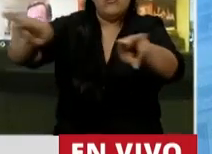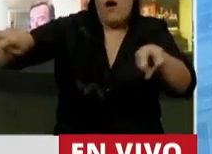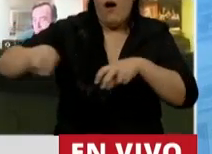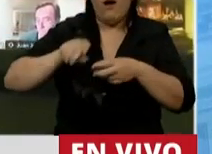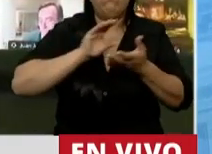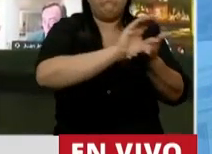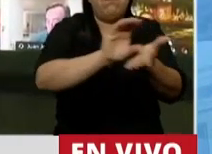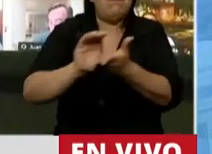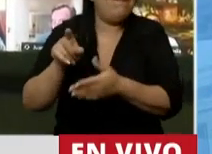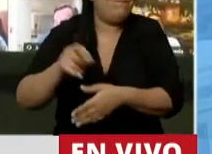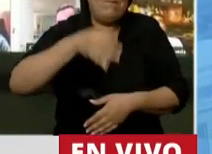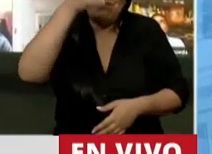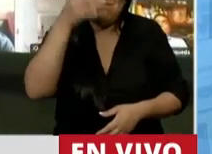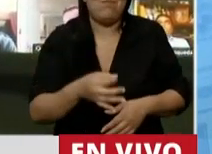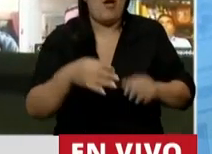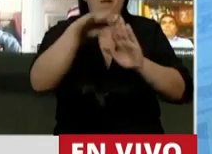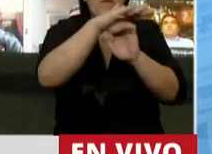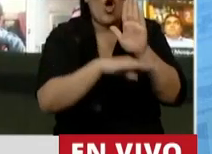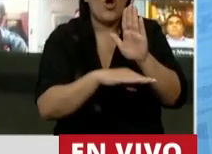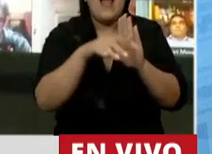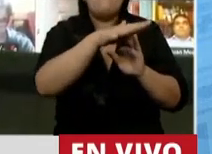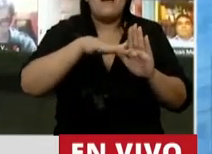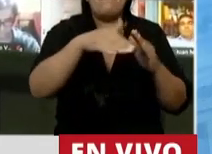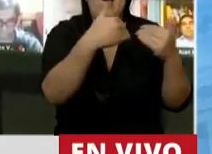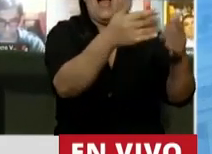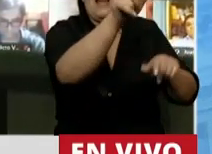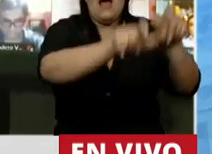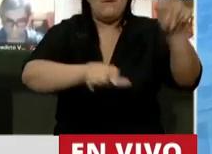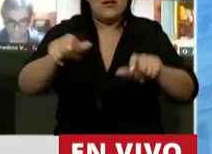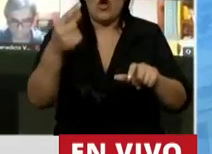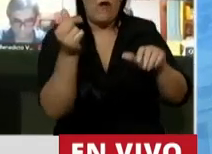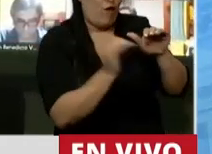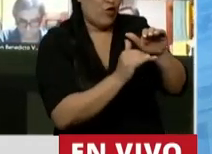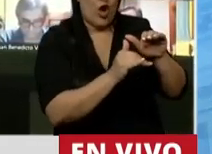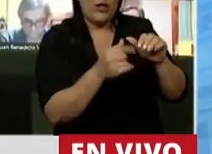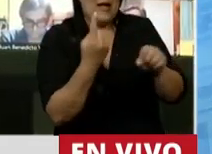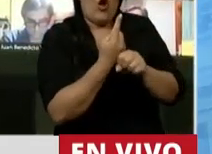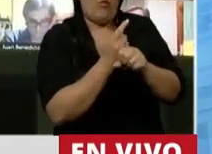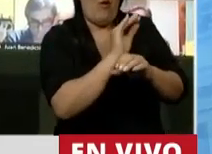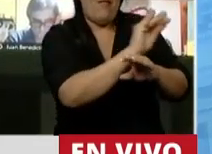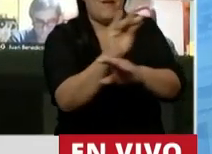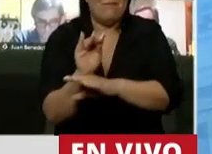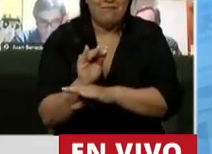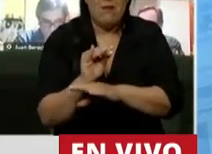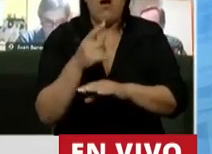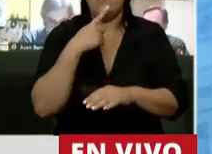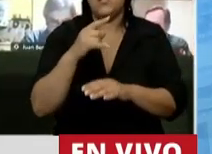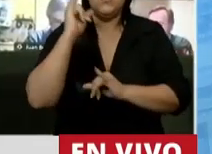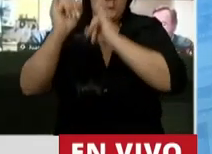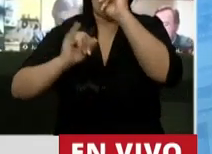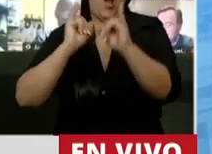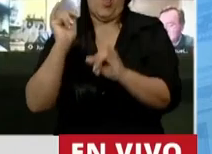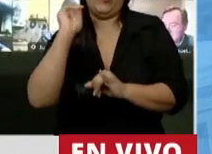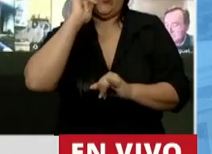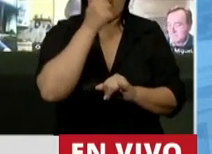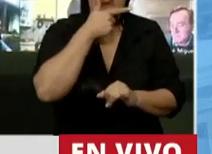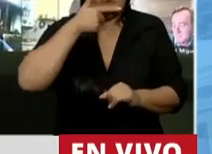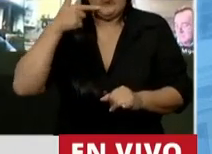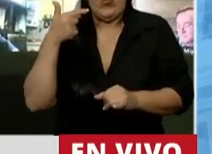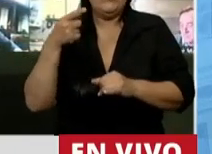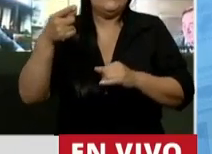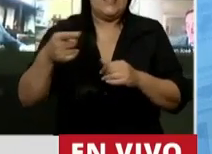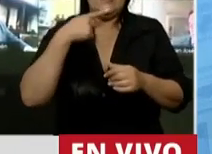un programa populista que sin fondo se les está haciendo muy difícil de sostener. Este romance en el relato, con el que defienden un nuevo